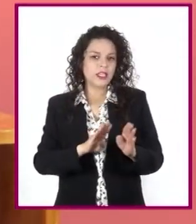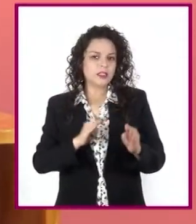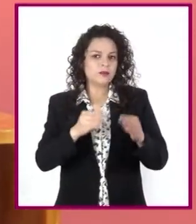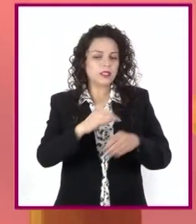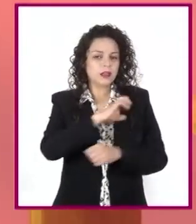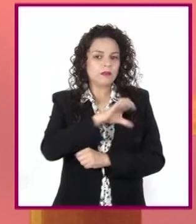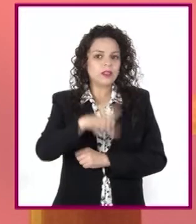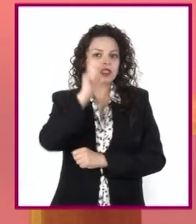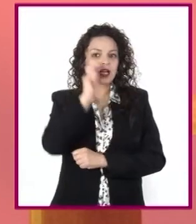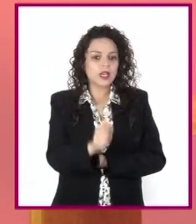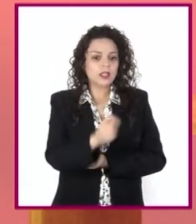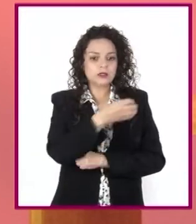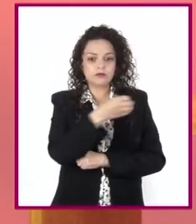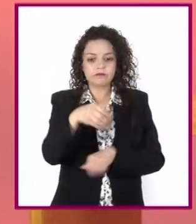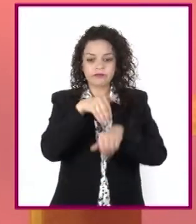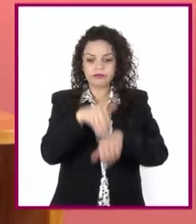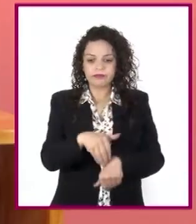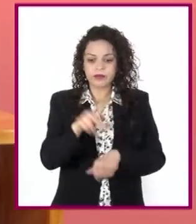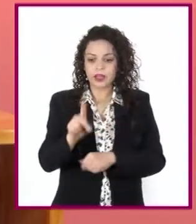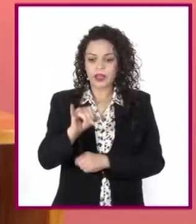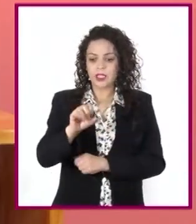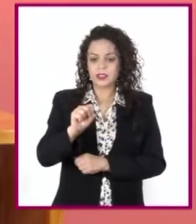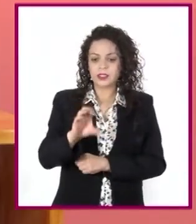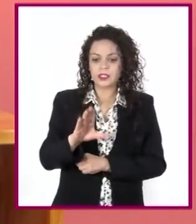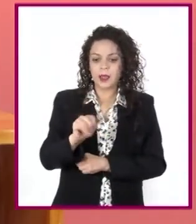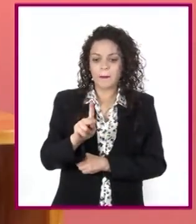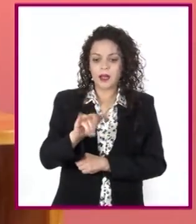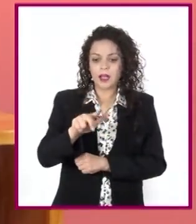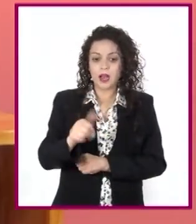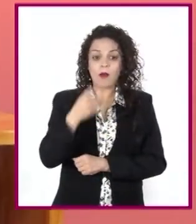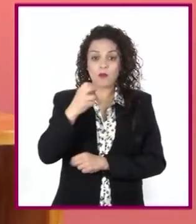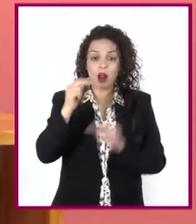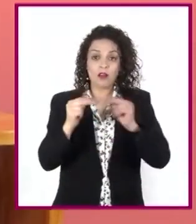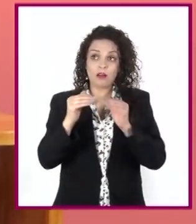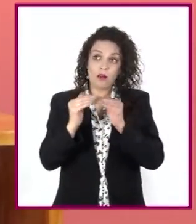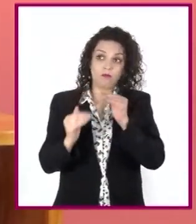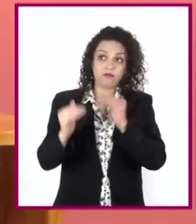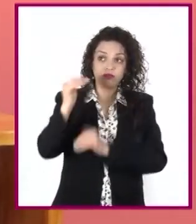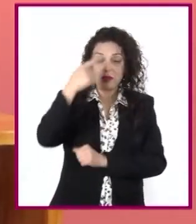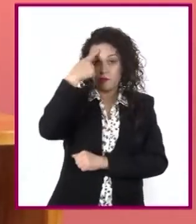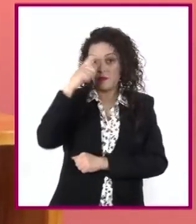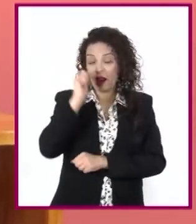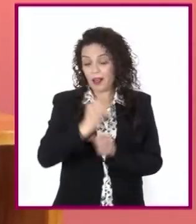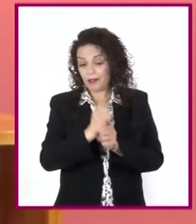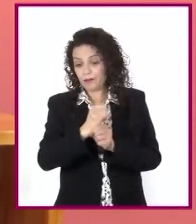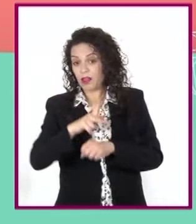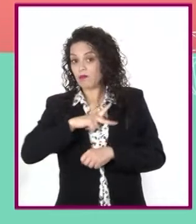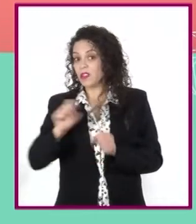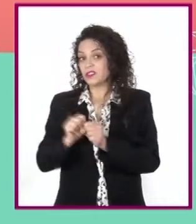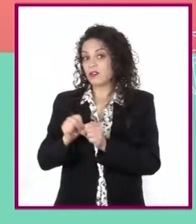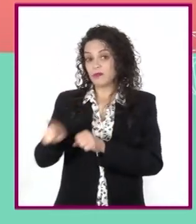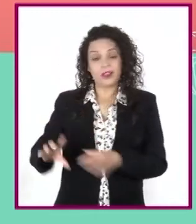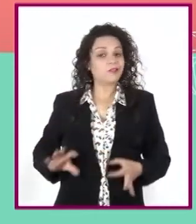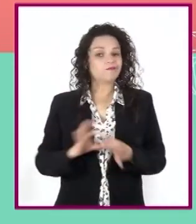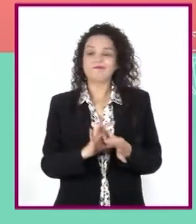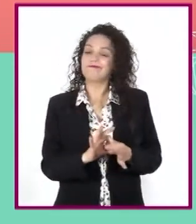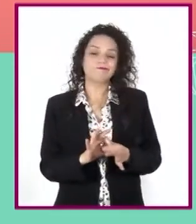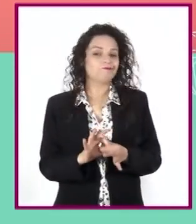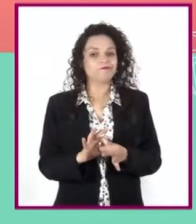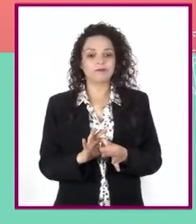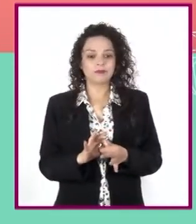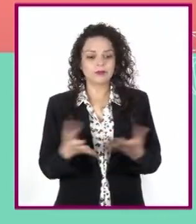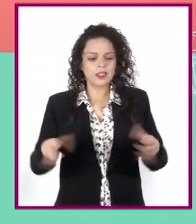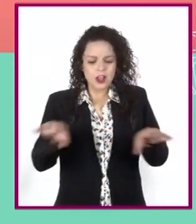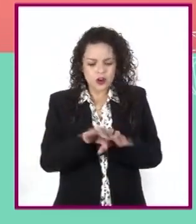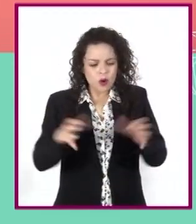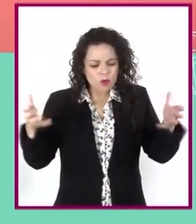la disciplina, por lo cual considero que tiene un nivel elevado para el propósito de investigación de mi sobrino. ¿Y cómo hago